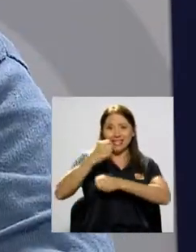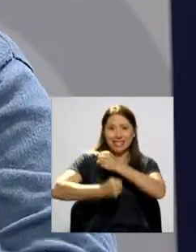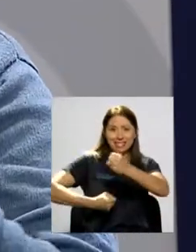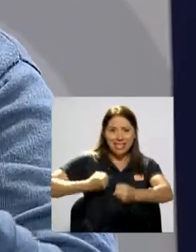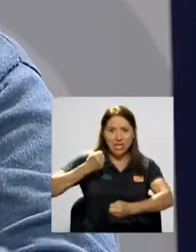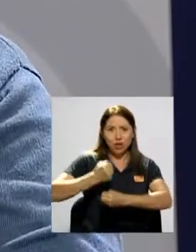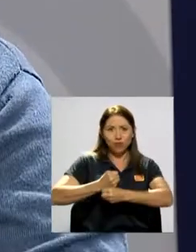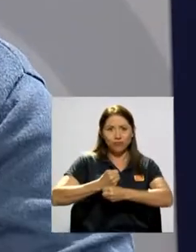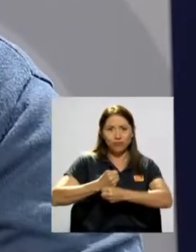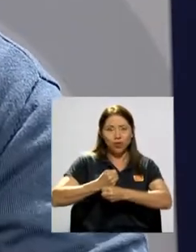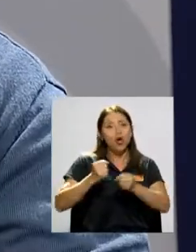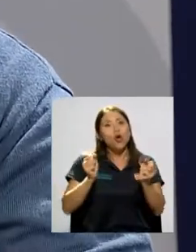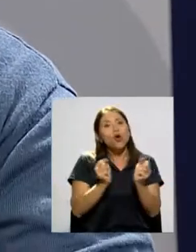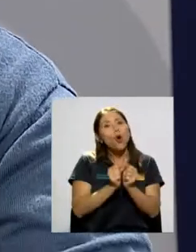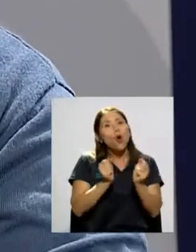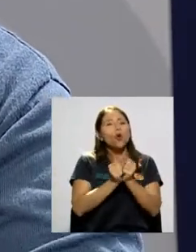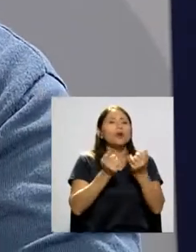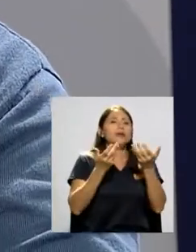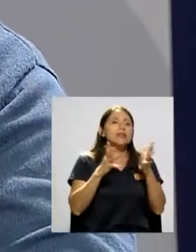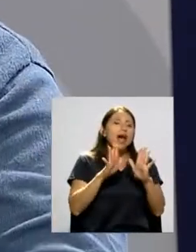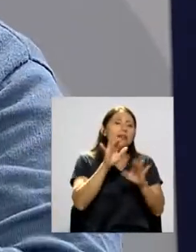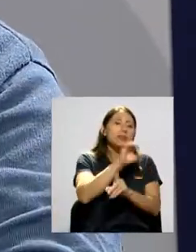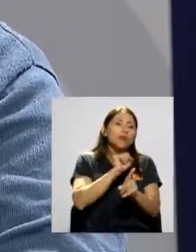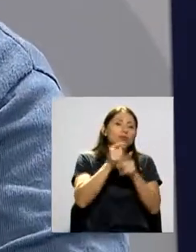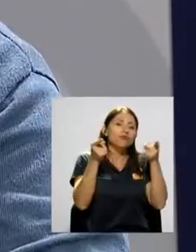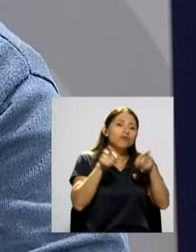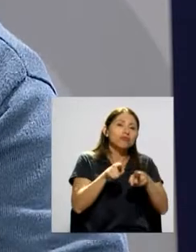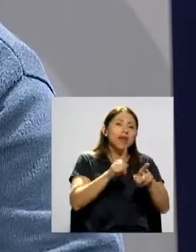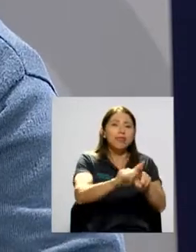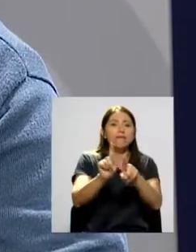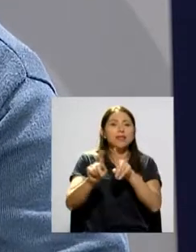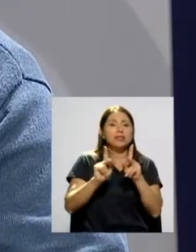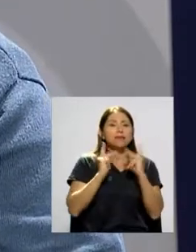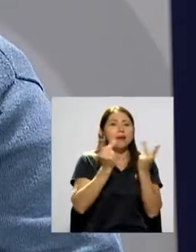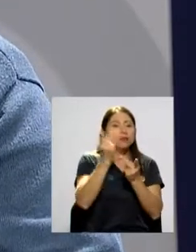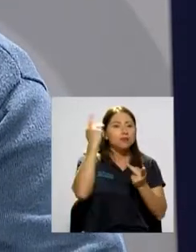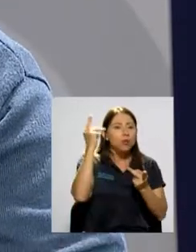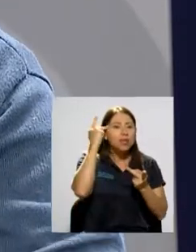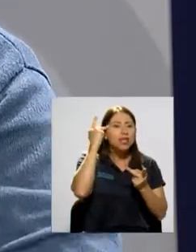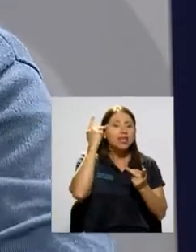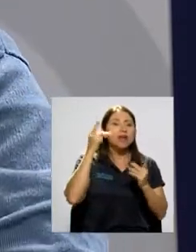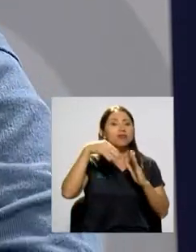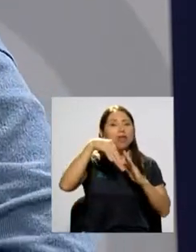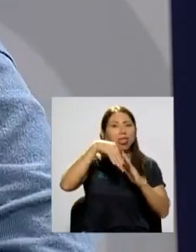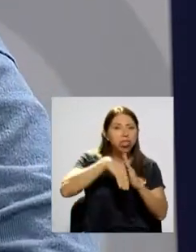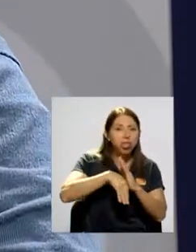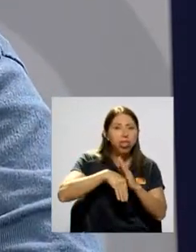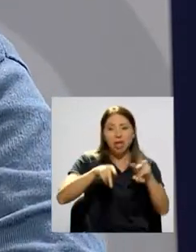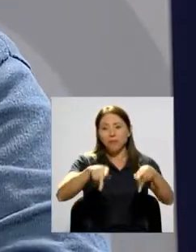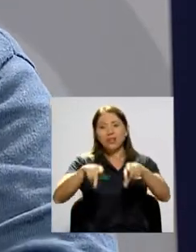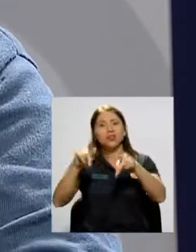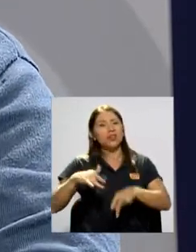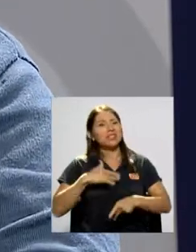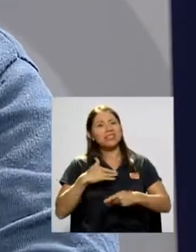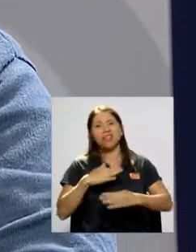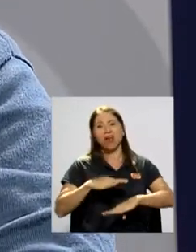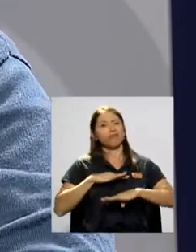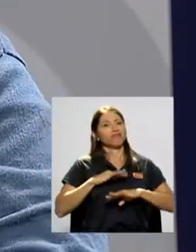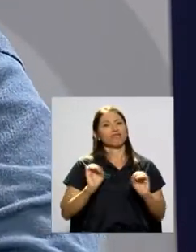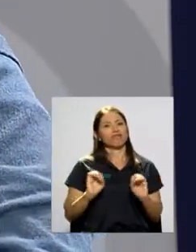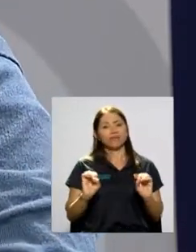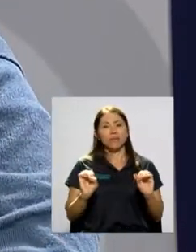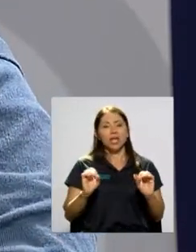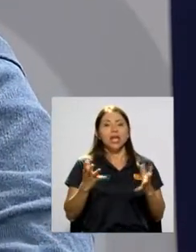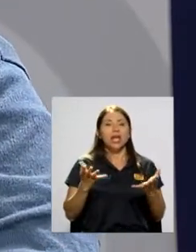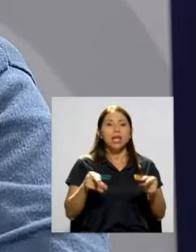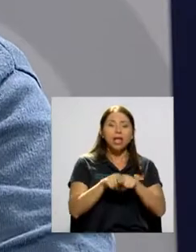Con el desgaste de los partidos políticos, el descontento o los descontentos de las ciudadanías